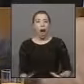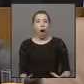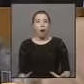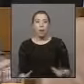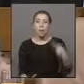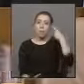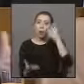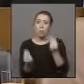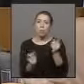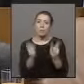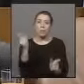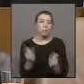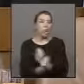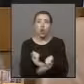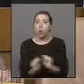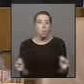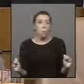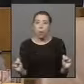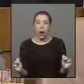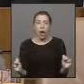Pero hay mucha gente que no lo puede hacer.